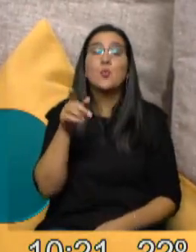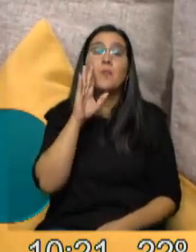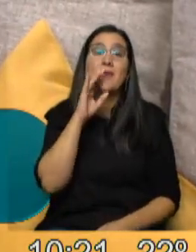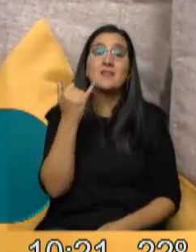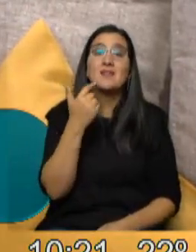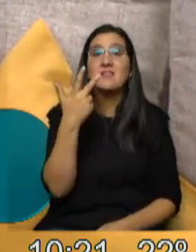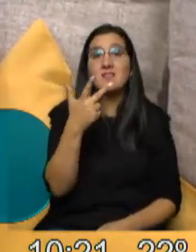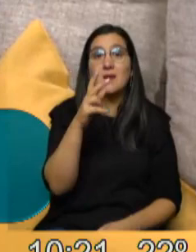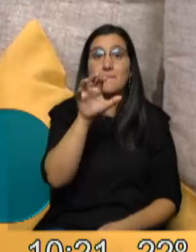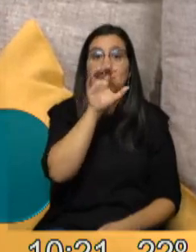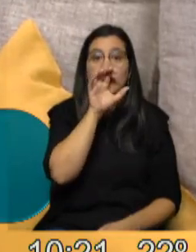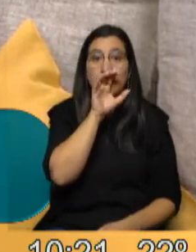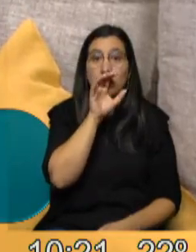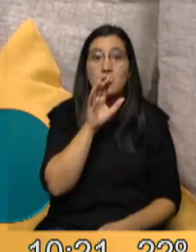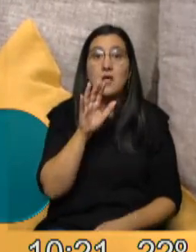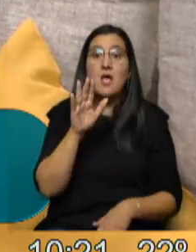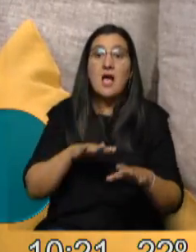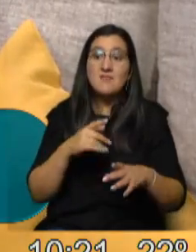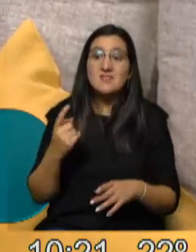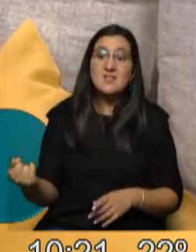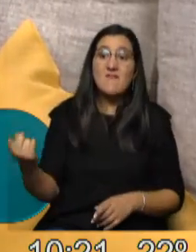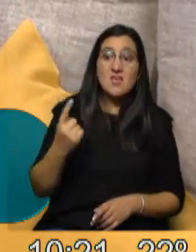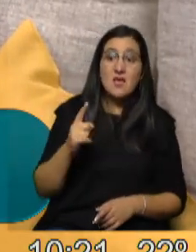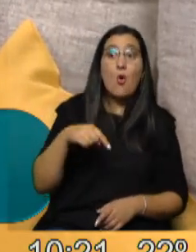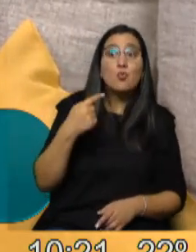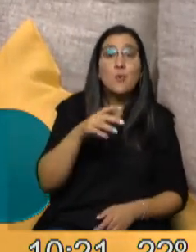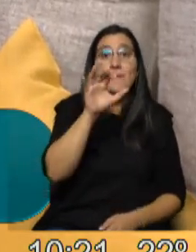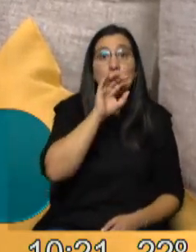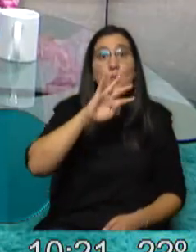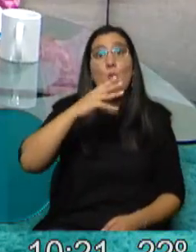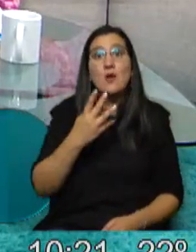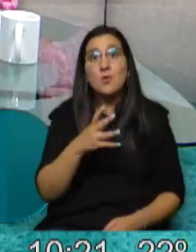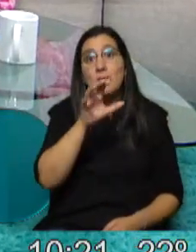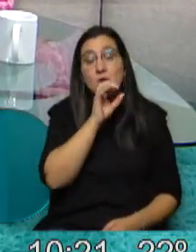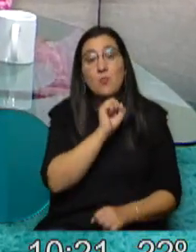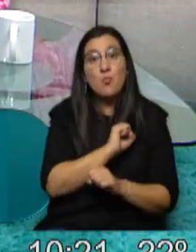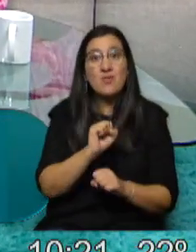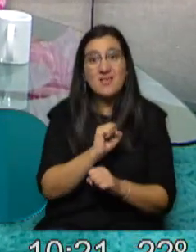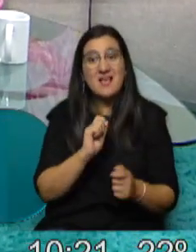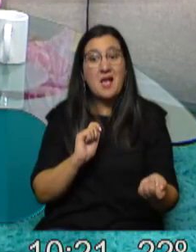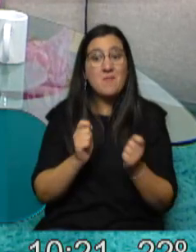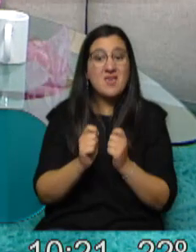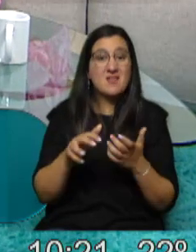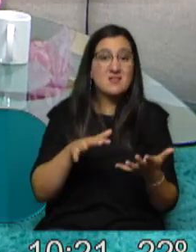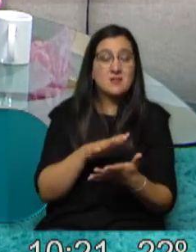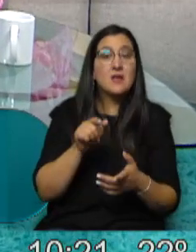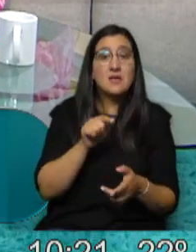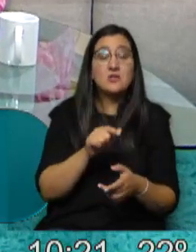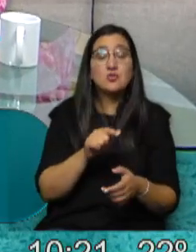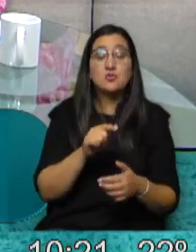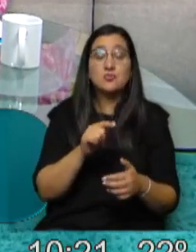dos, tres perros, a veces la incorporación de otro puede alterar, claro, el comportamiento que ya estaba ahí. O sea, muchas veces ellos se rigen en